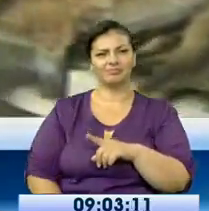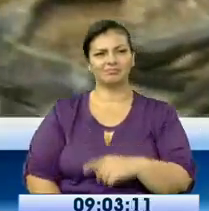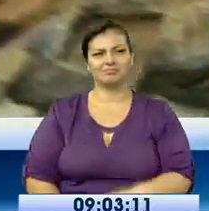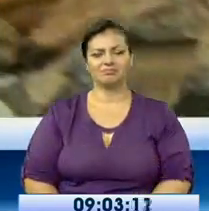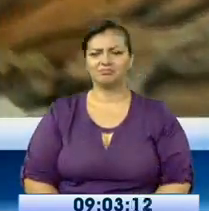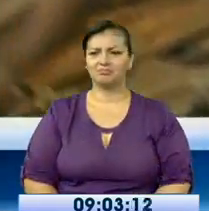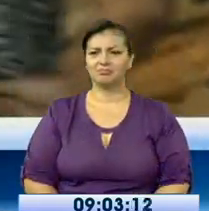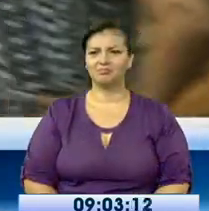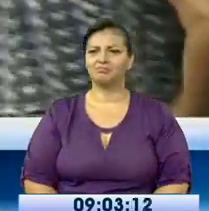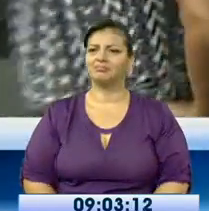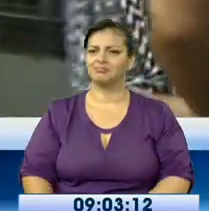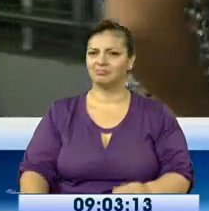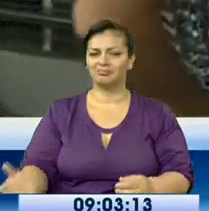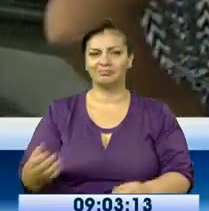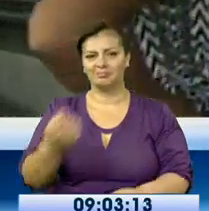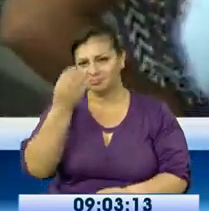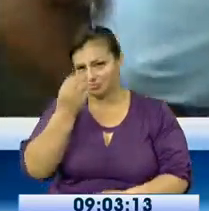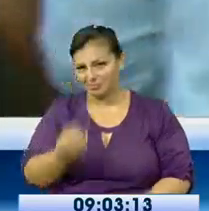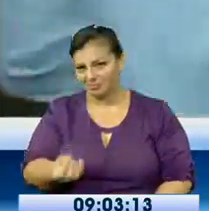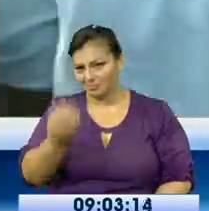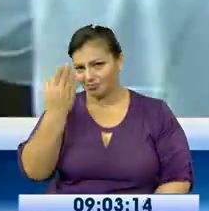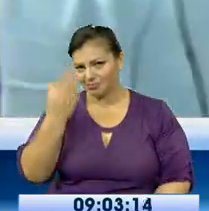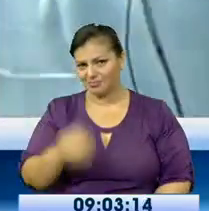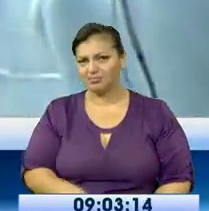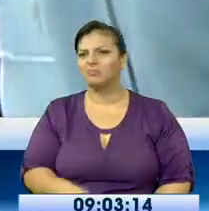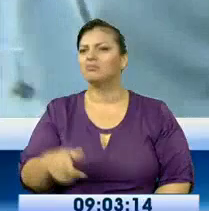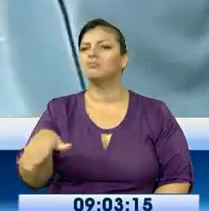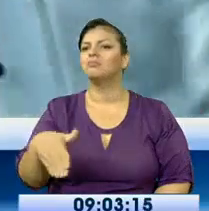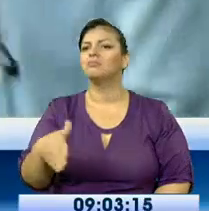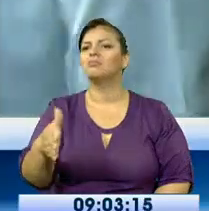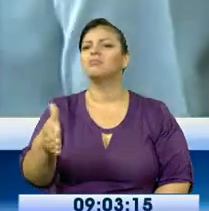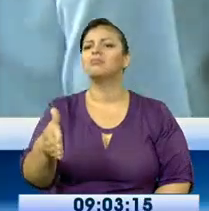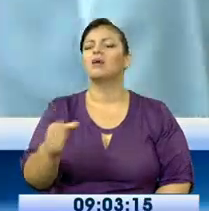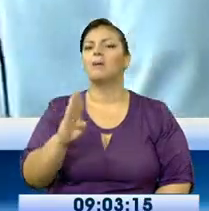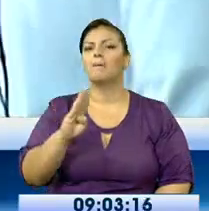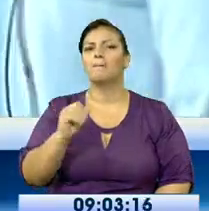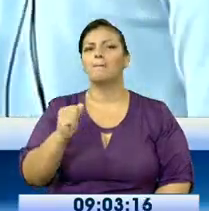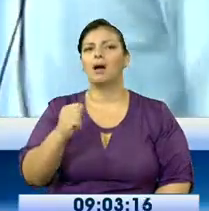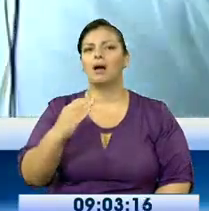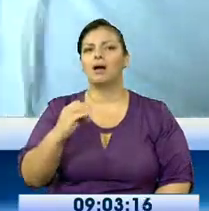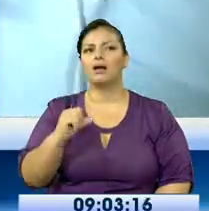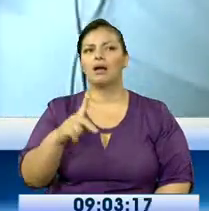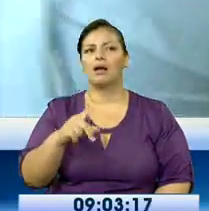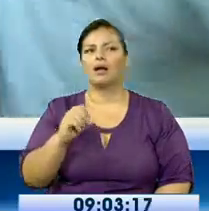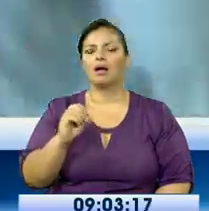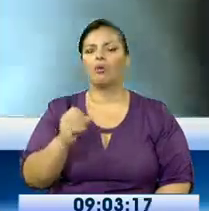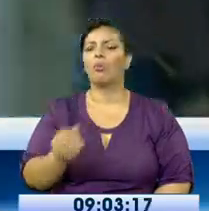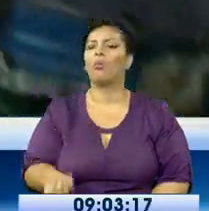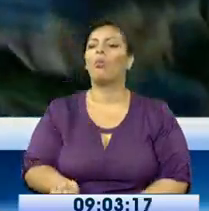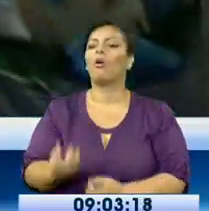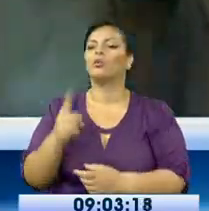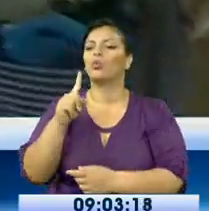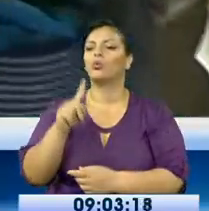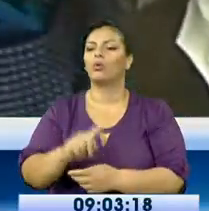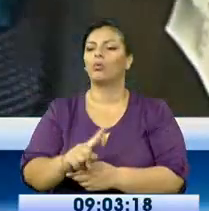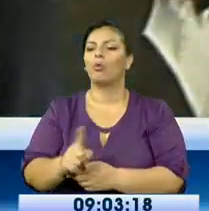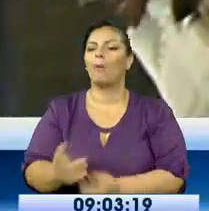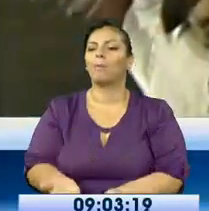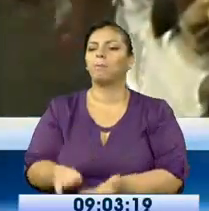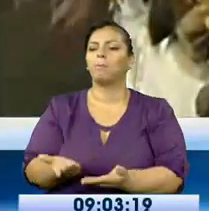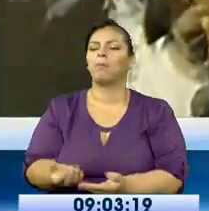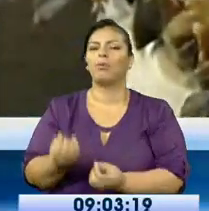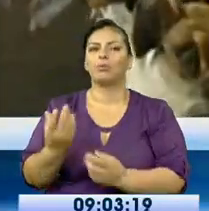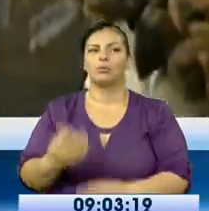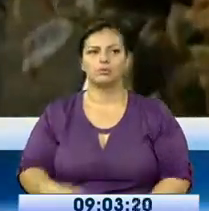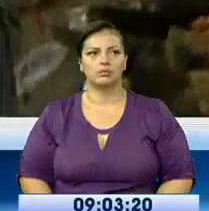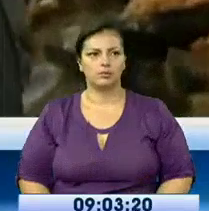comprar señora Buenos días cuénteme A cómo está la libra de bacalao 6 la libra caballero este no sí sí bacalao el bacalao ahí está el